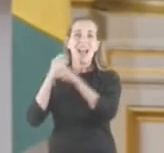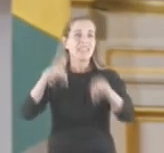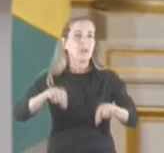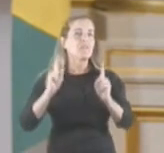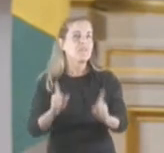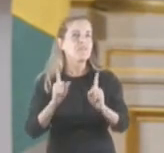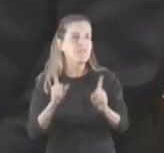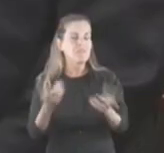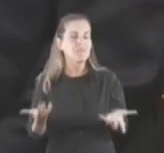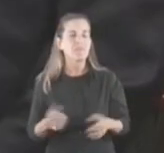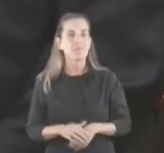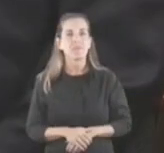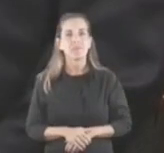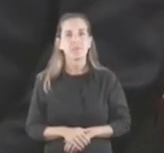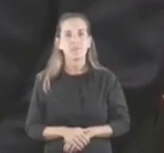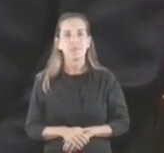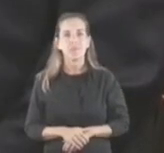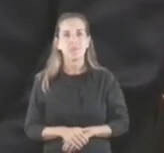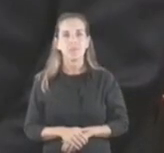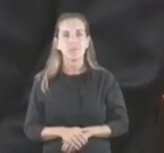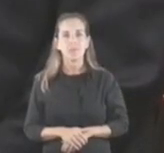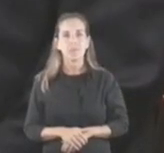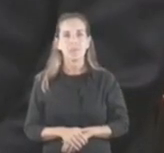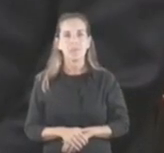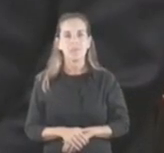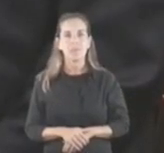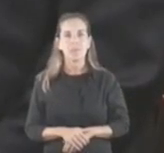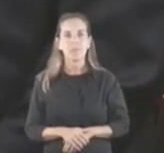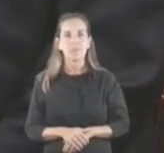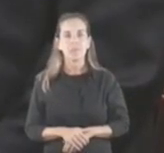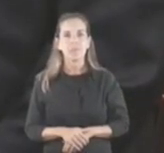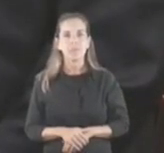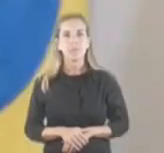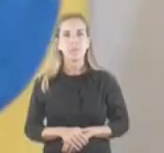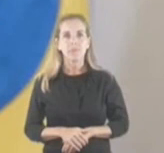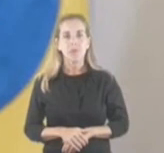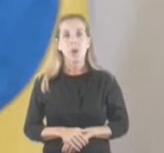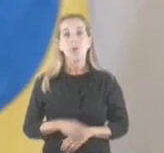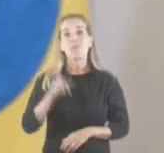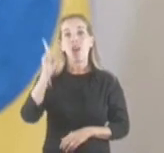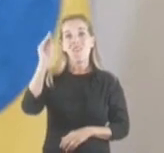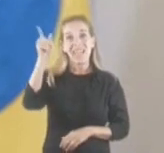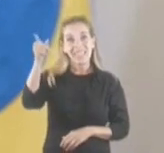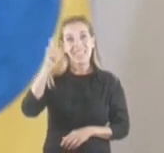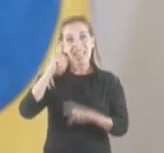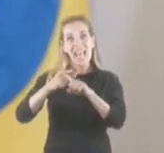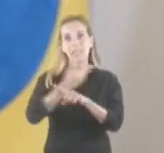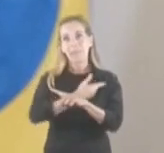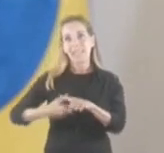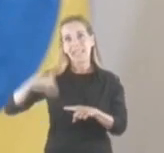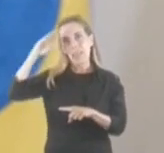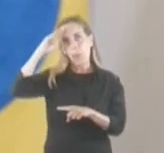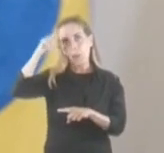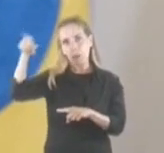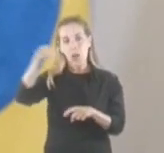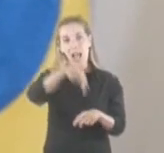nos relacionando aos mesmos problemas que nós tínhamos antes. Por Brasil pasó Bolsonaro y por Argentina pasó Macri.